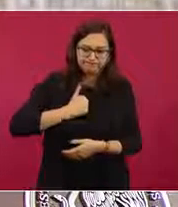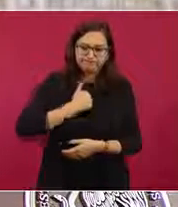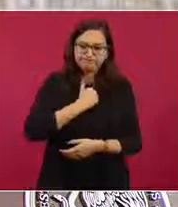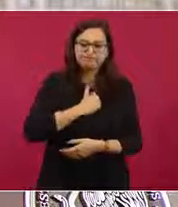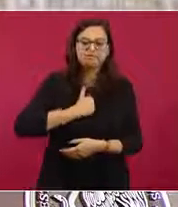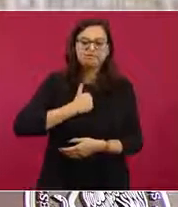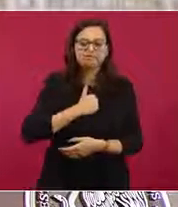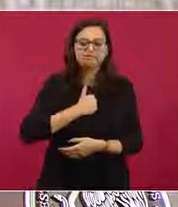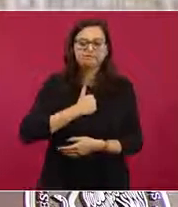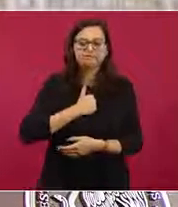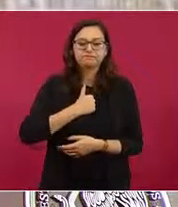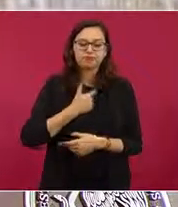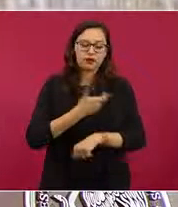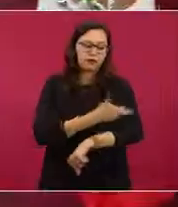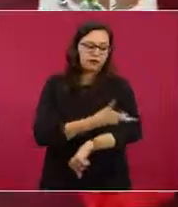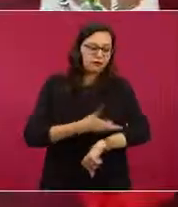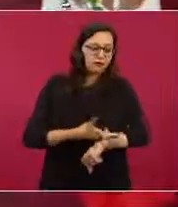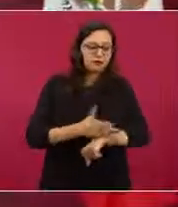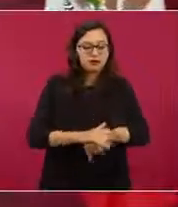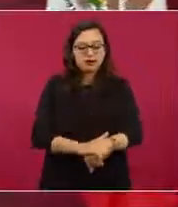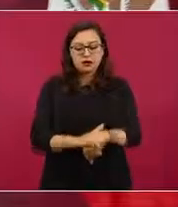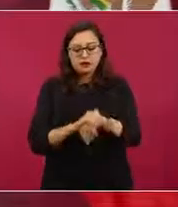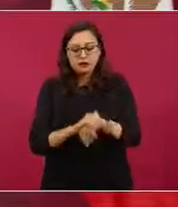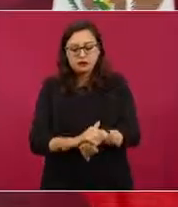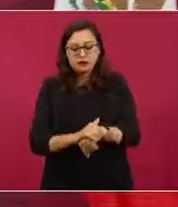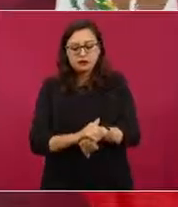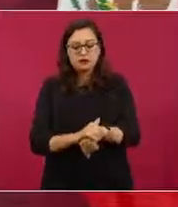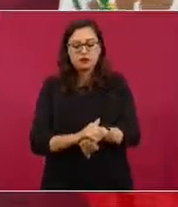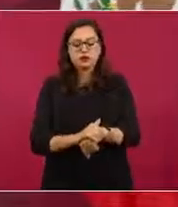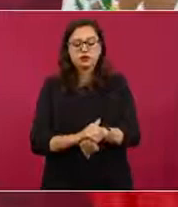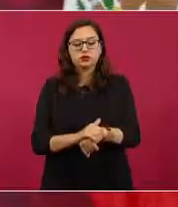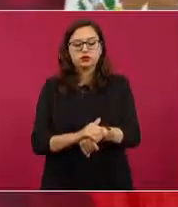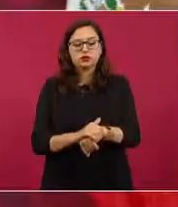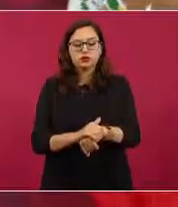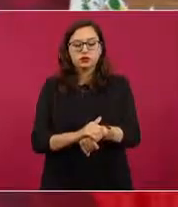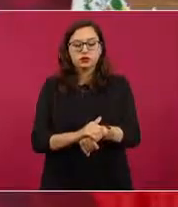a sus familiares, a su amigo, a sus amigos,